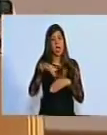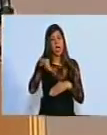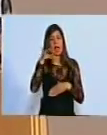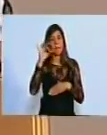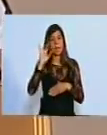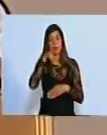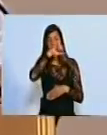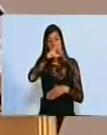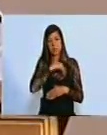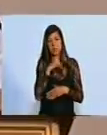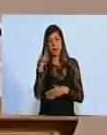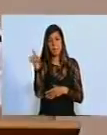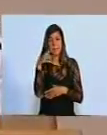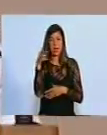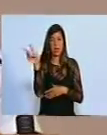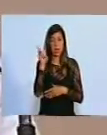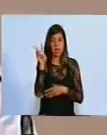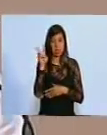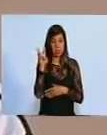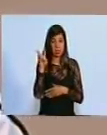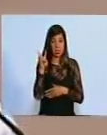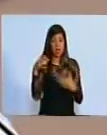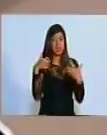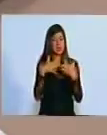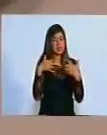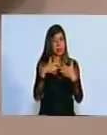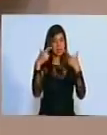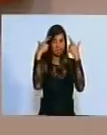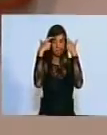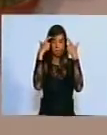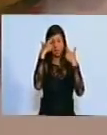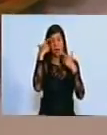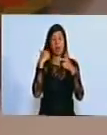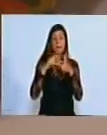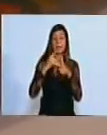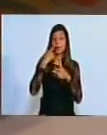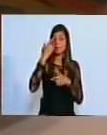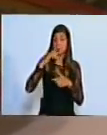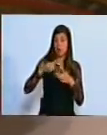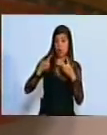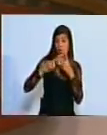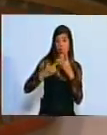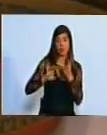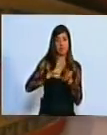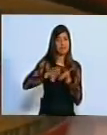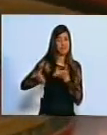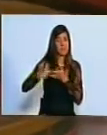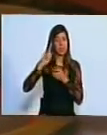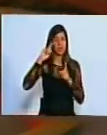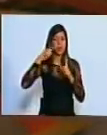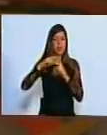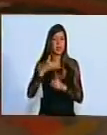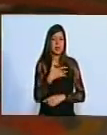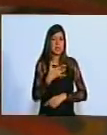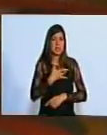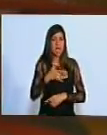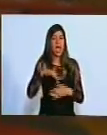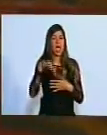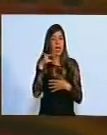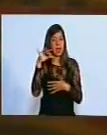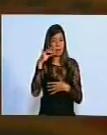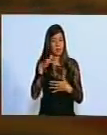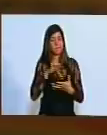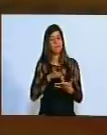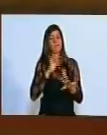patriótico. Y esta batalla trasciende el ámbito material para trasladarse al territorio de las sensibilidades. Por